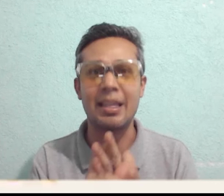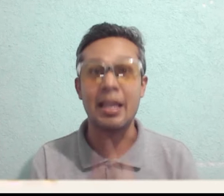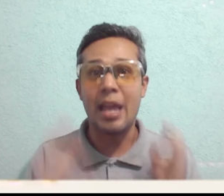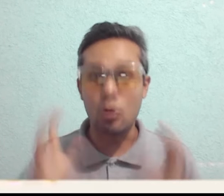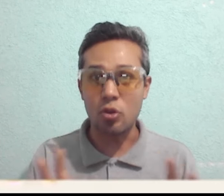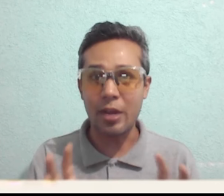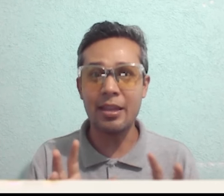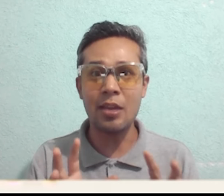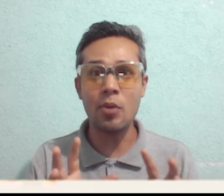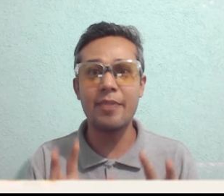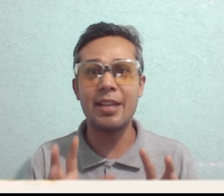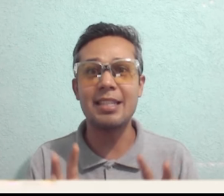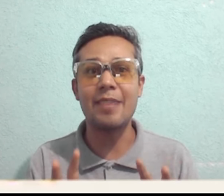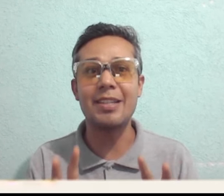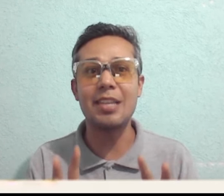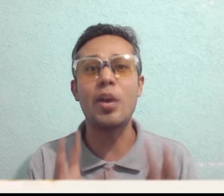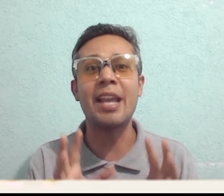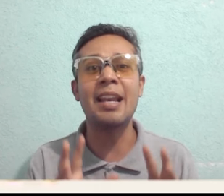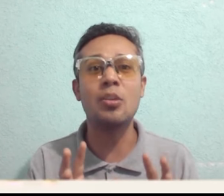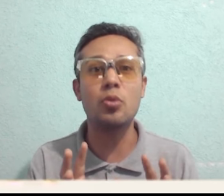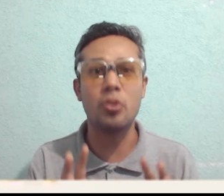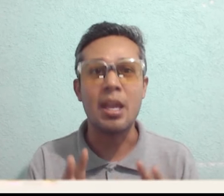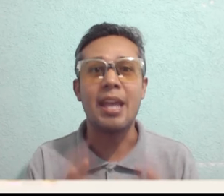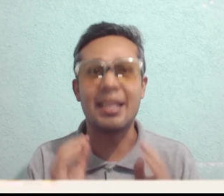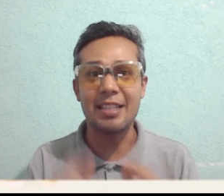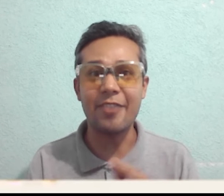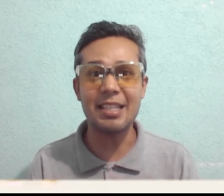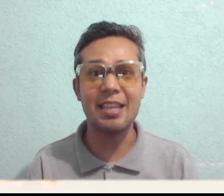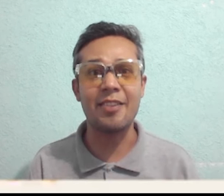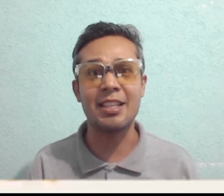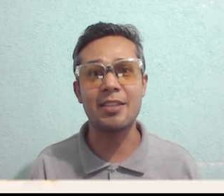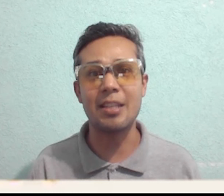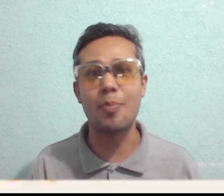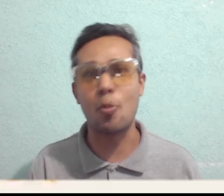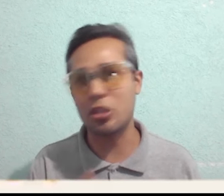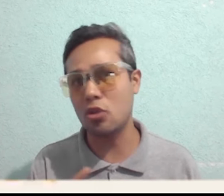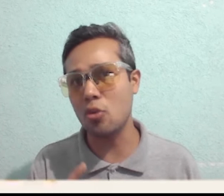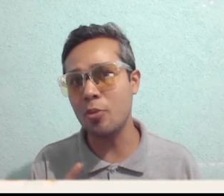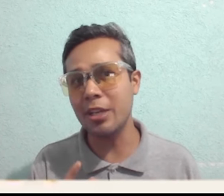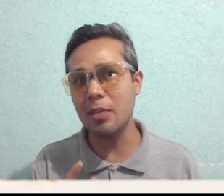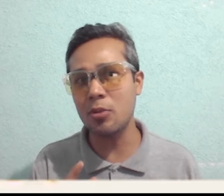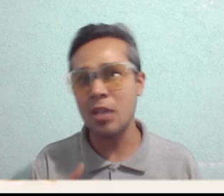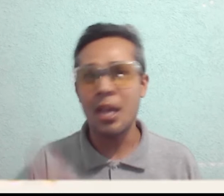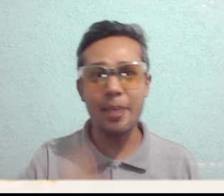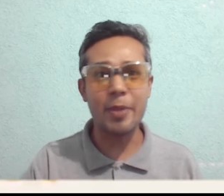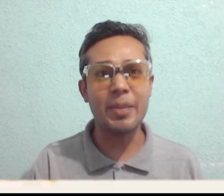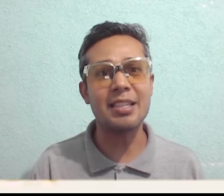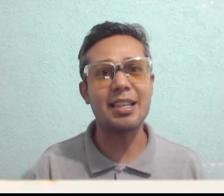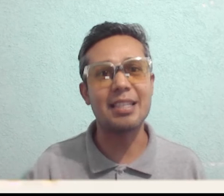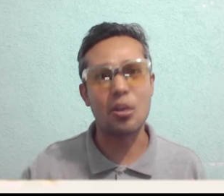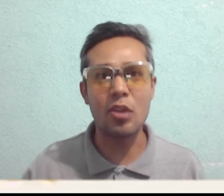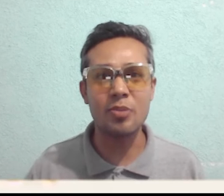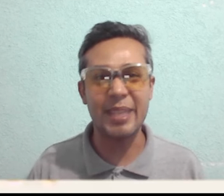identidad. El uso que hagan del lenguaje deberá estar basado en la inclusión. En esta fase se deben establecer propósitos comunicativos que